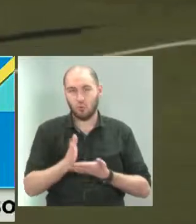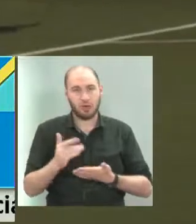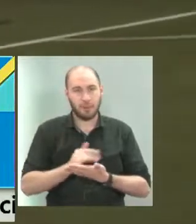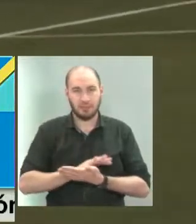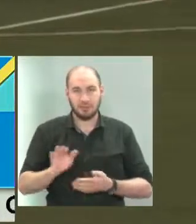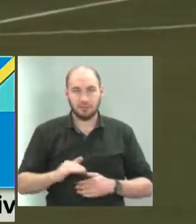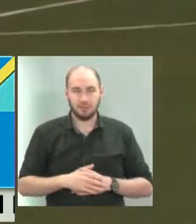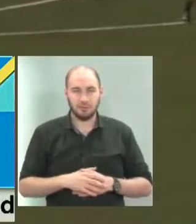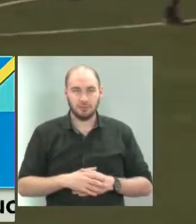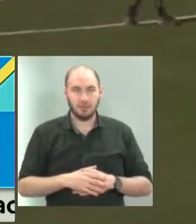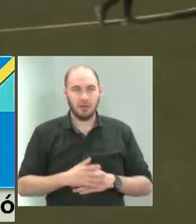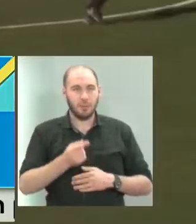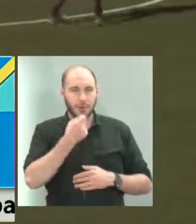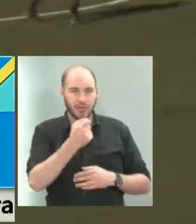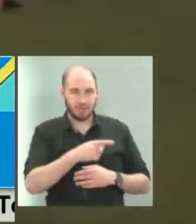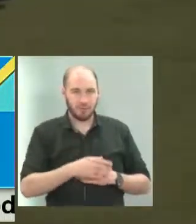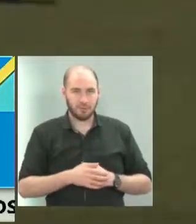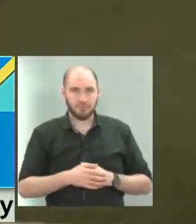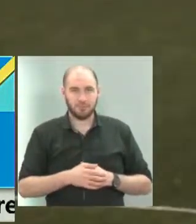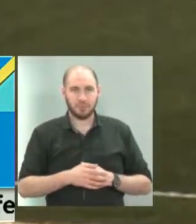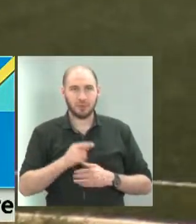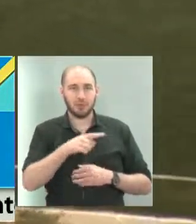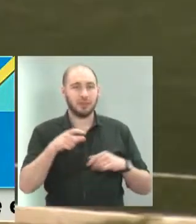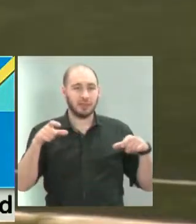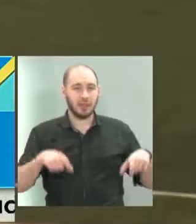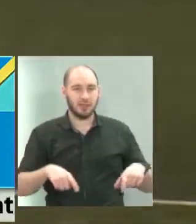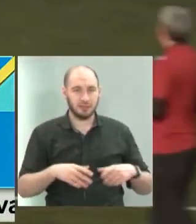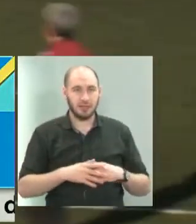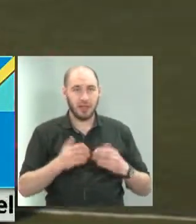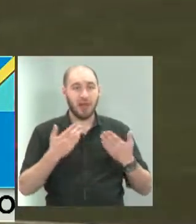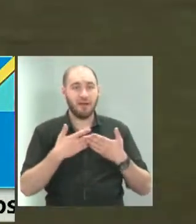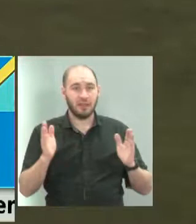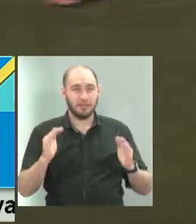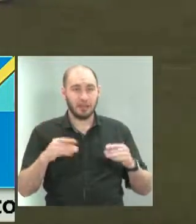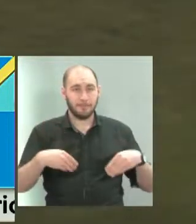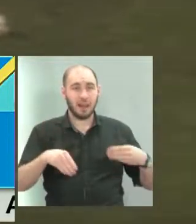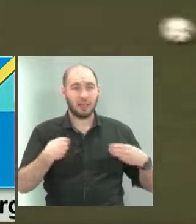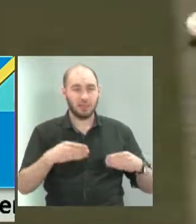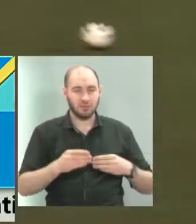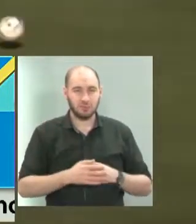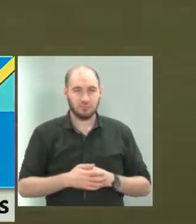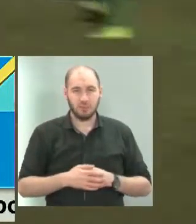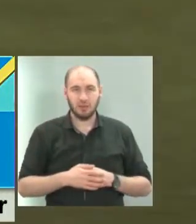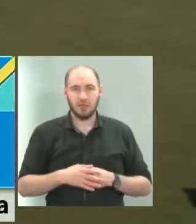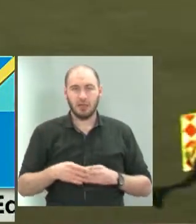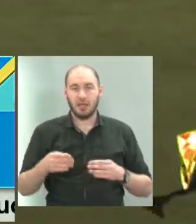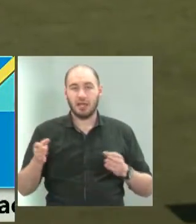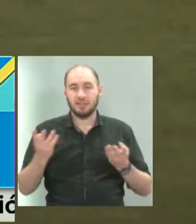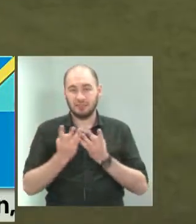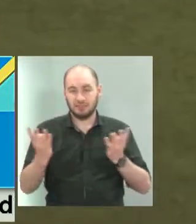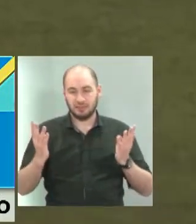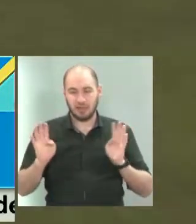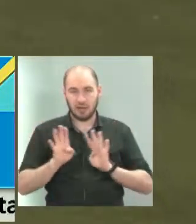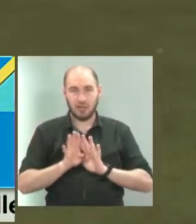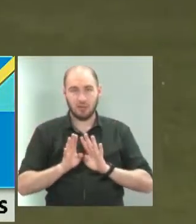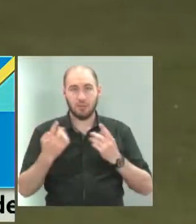Claro, totalmente. Sí, me agarro un ejemplo, Adrián, usted no, la cancha la tiene abierta, la de sintético. Tiene cerrado el perímetro de